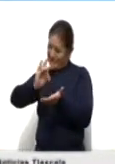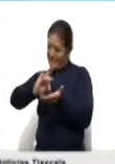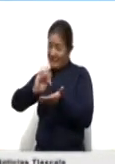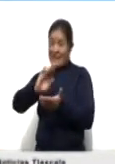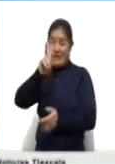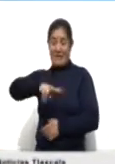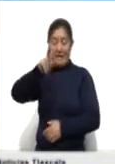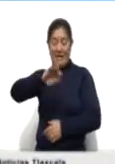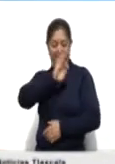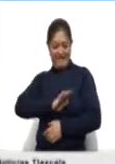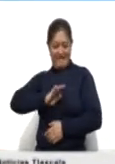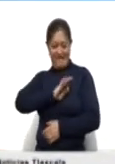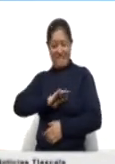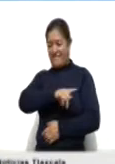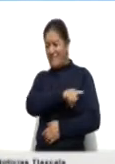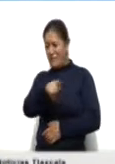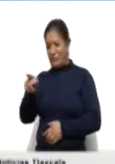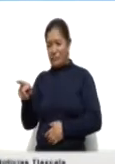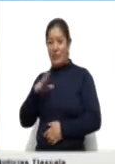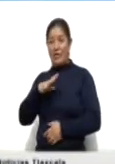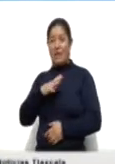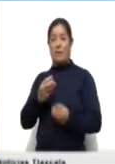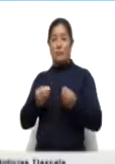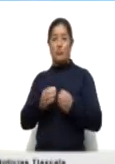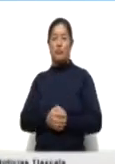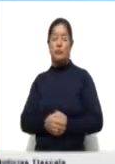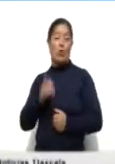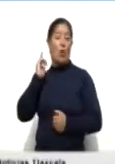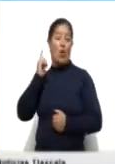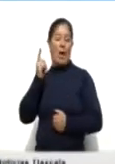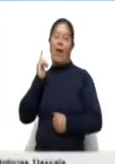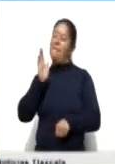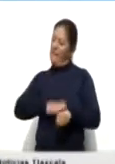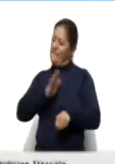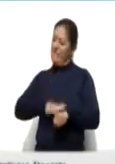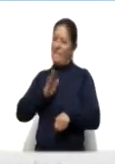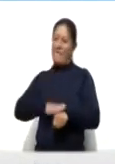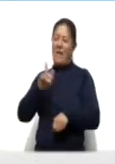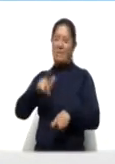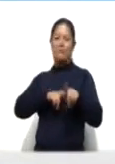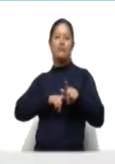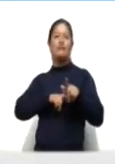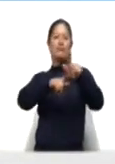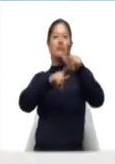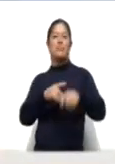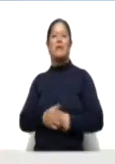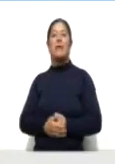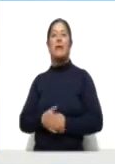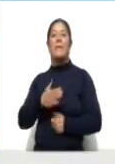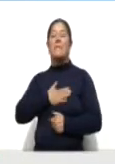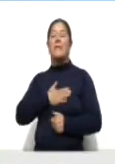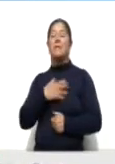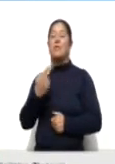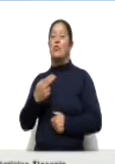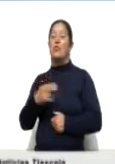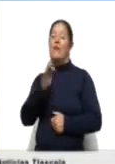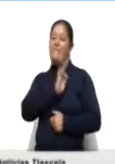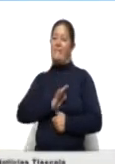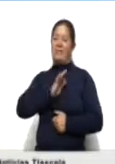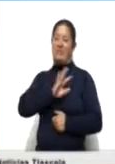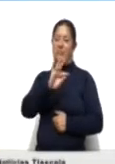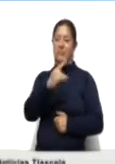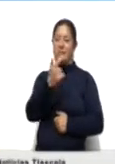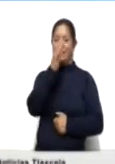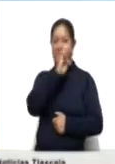estos 47 primeros años, que esperamos sean muchísimos años más. A nombre de los Superlamas, feliz 47